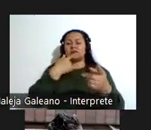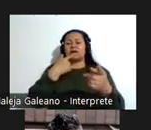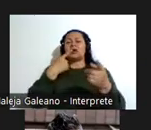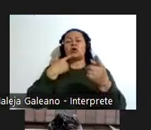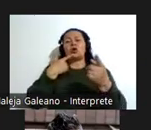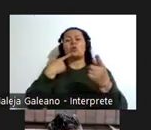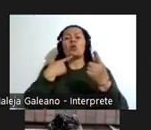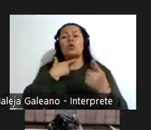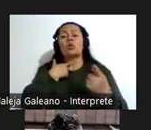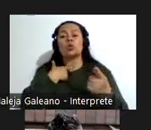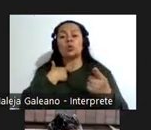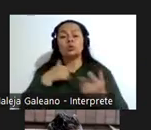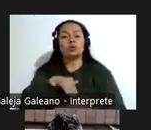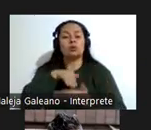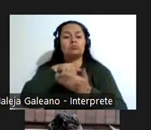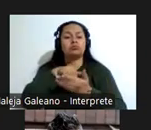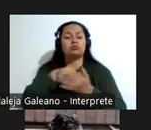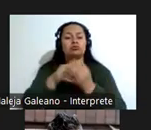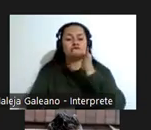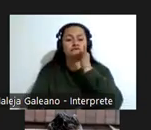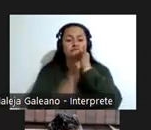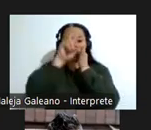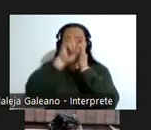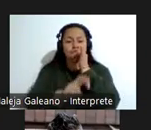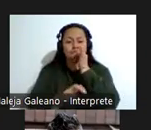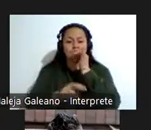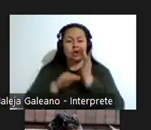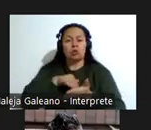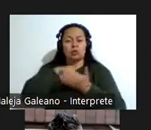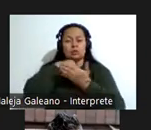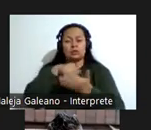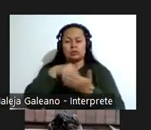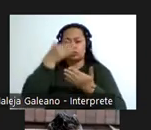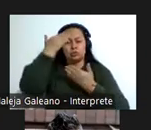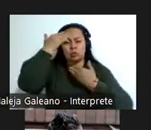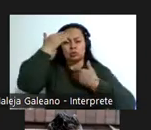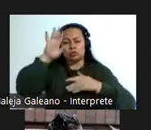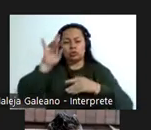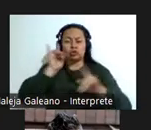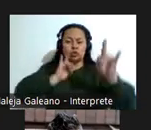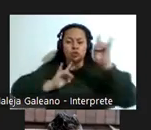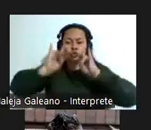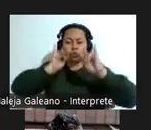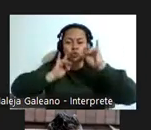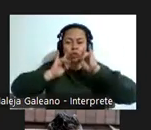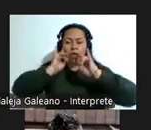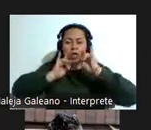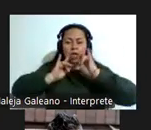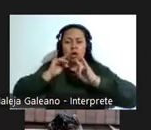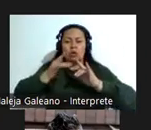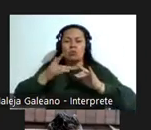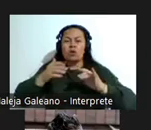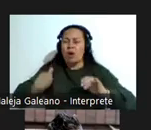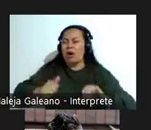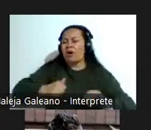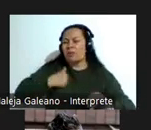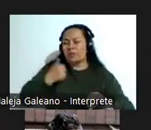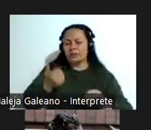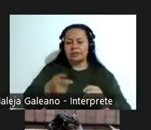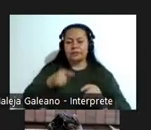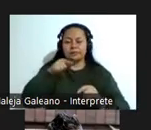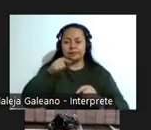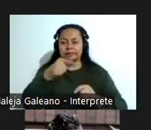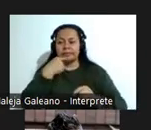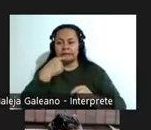una postura epistémica y situada. Yo no sé si ustedes han escuchado esto del goce de lo vista. Ella admite que es un saber